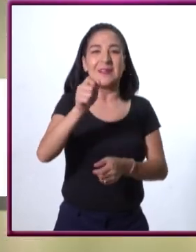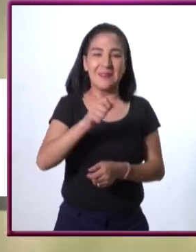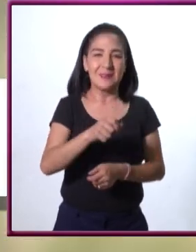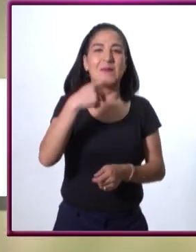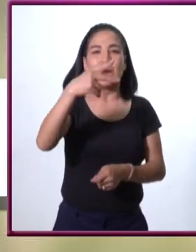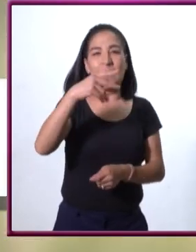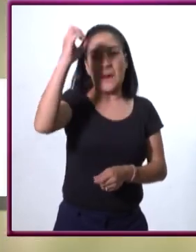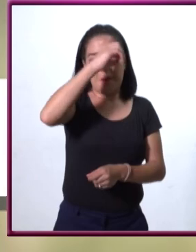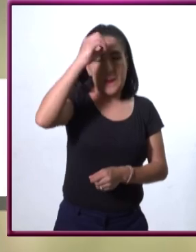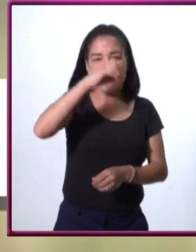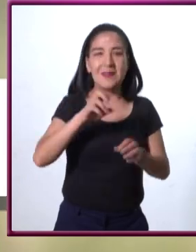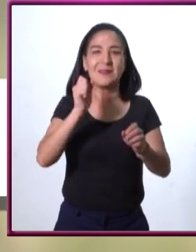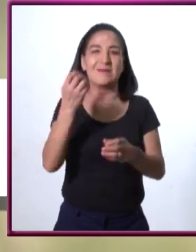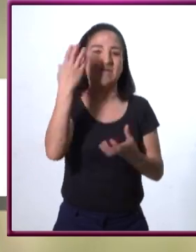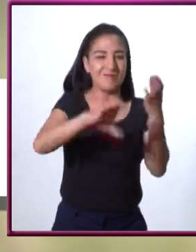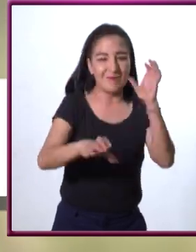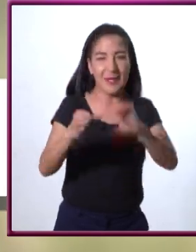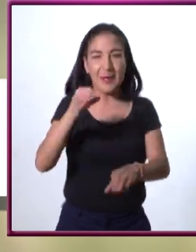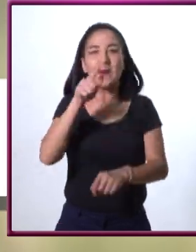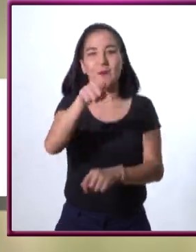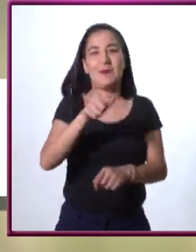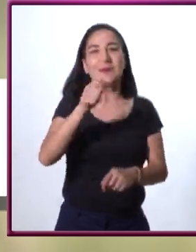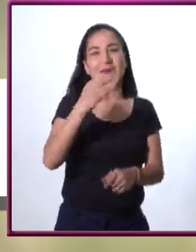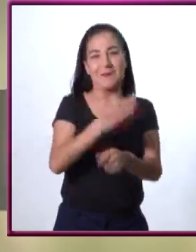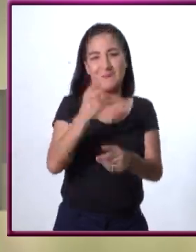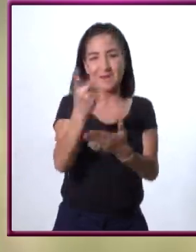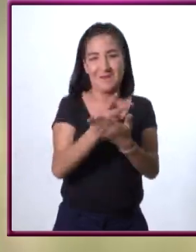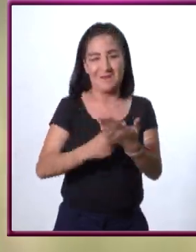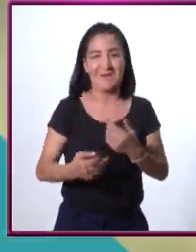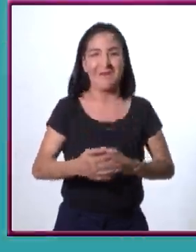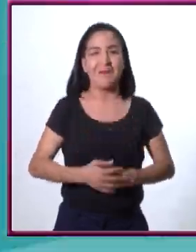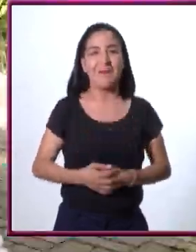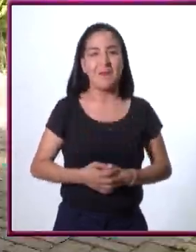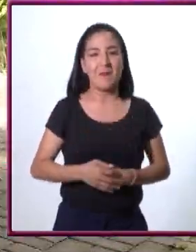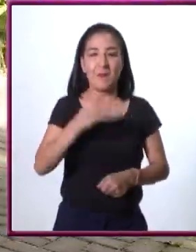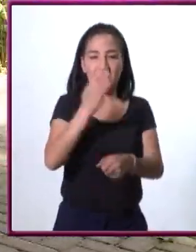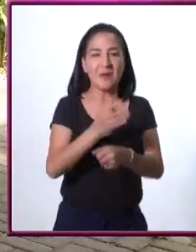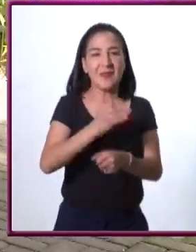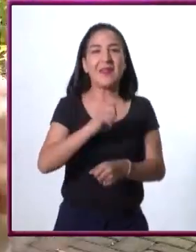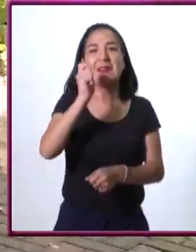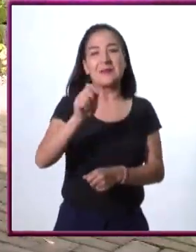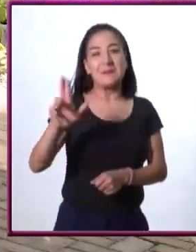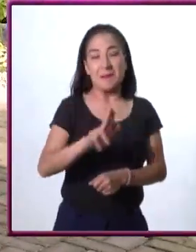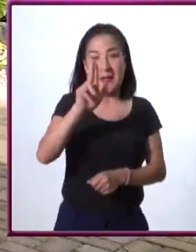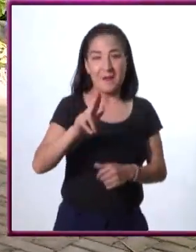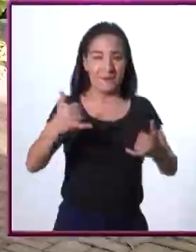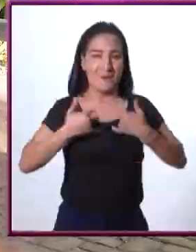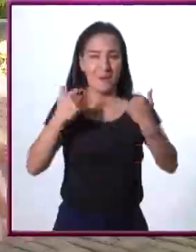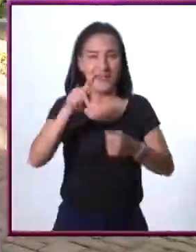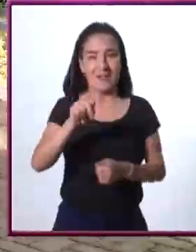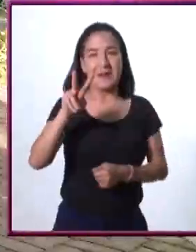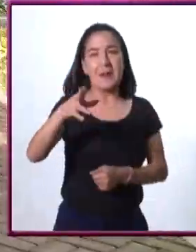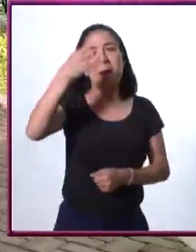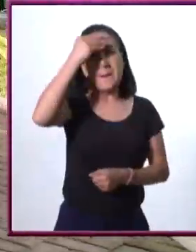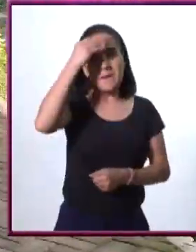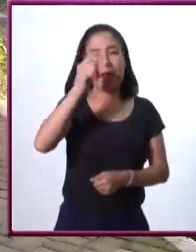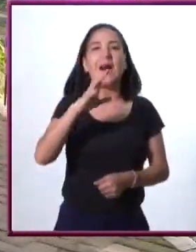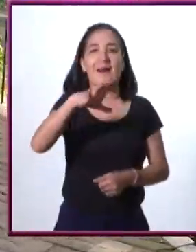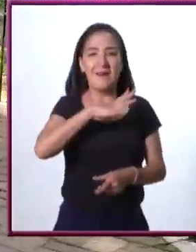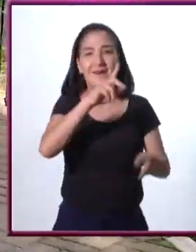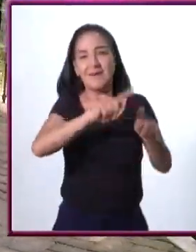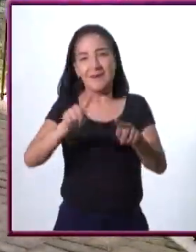entonces tendremos que aprender también a dominar y a manejar estos efectos emocionales que acompañan a un castigo